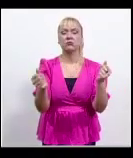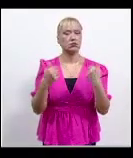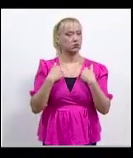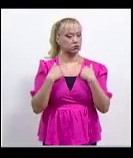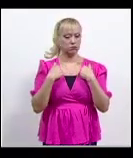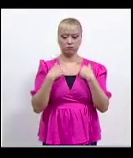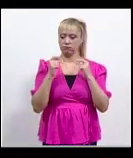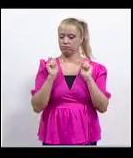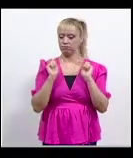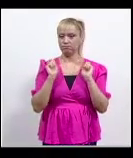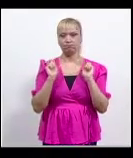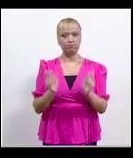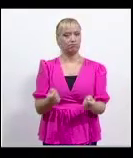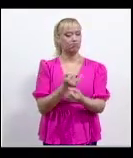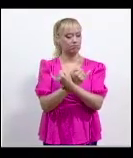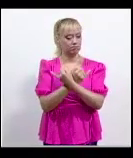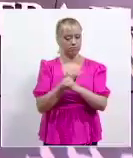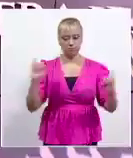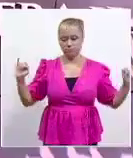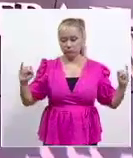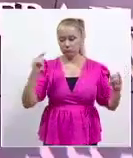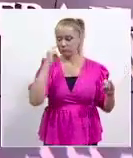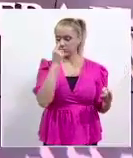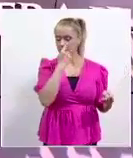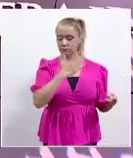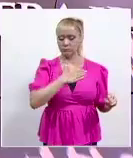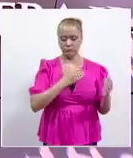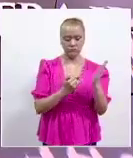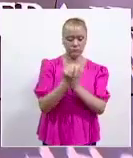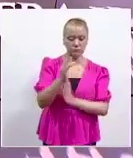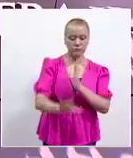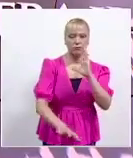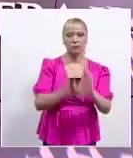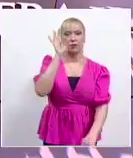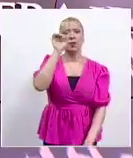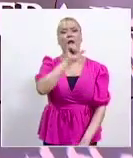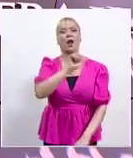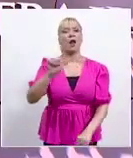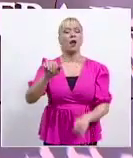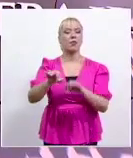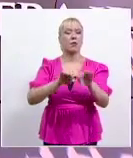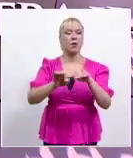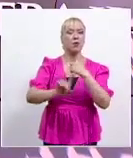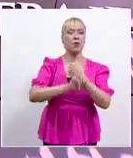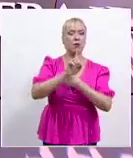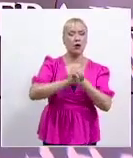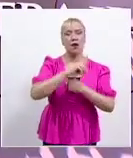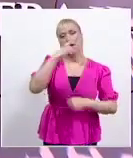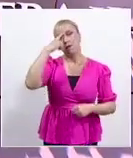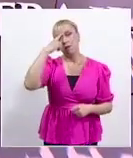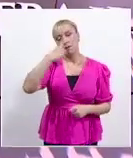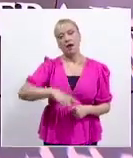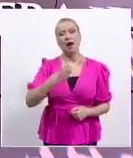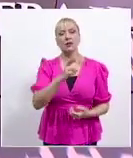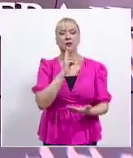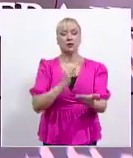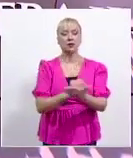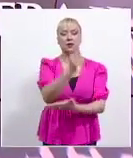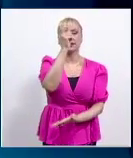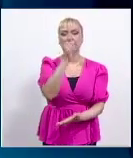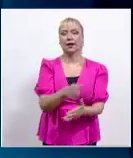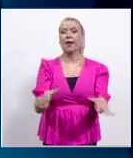y autonomía los asuntos de derecho laboral y con sus sentencias buscan convertirse en factores del cambio